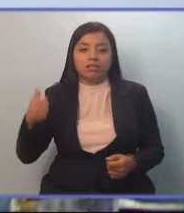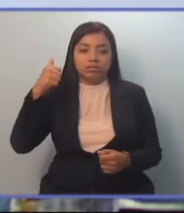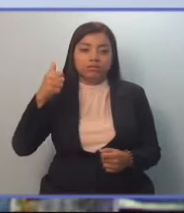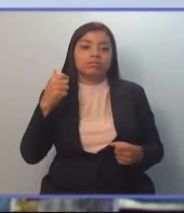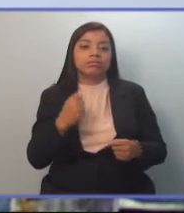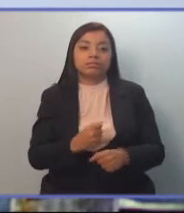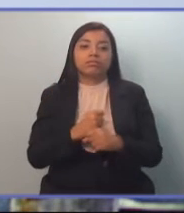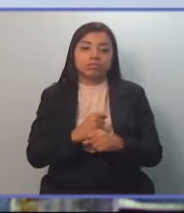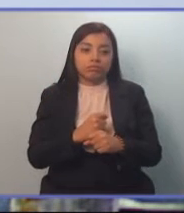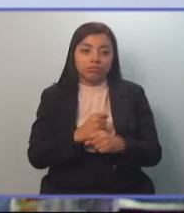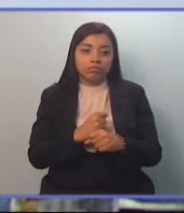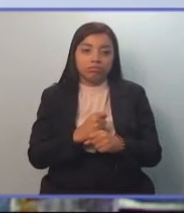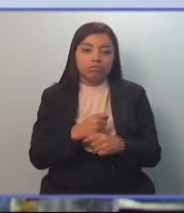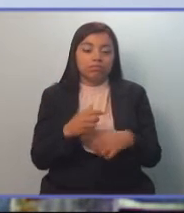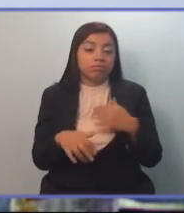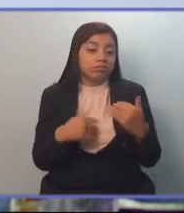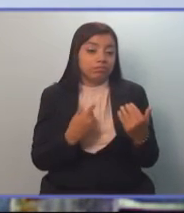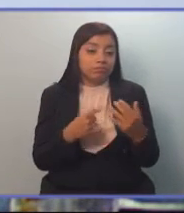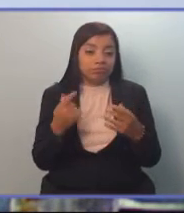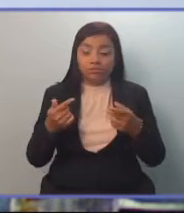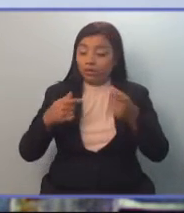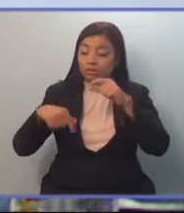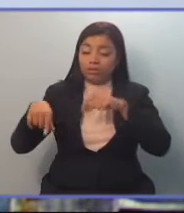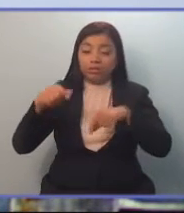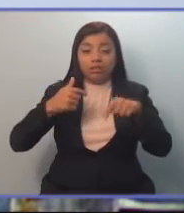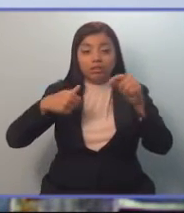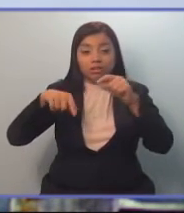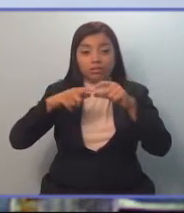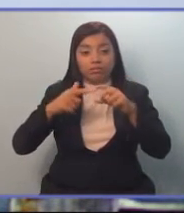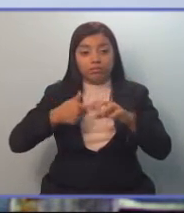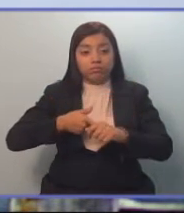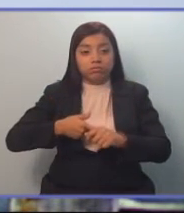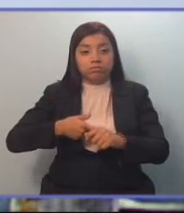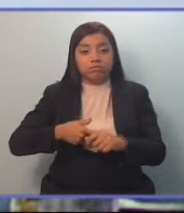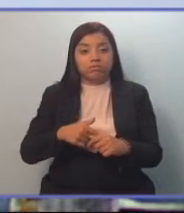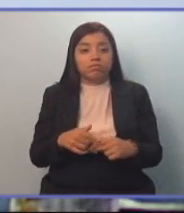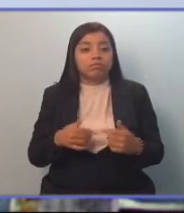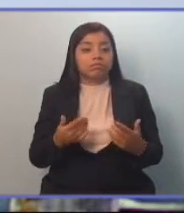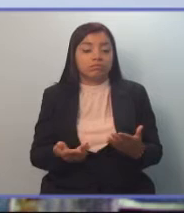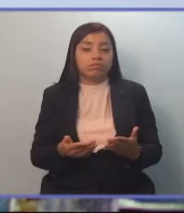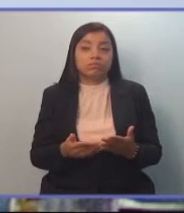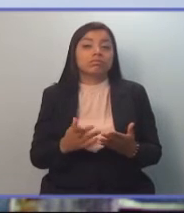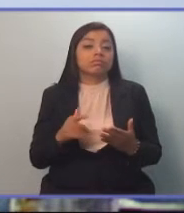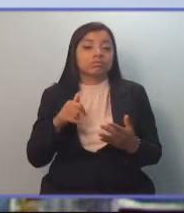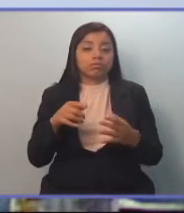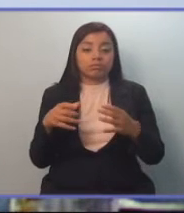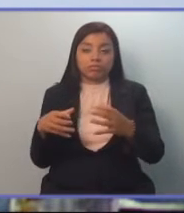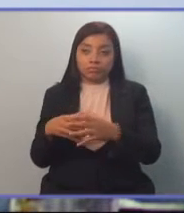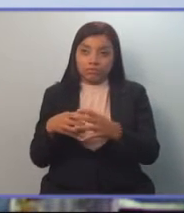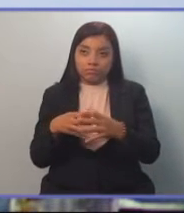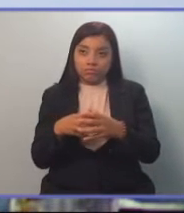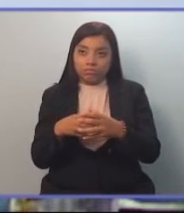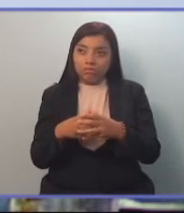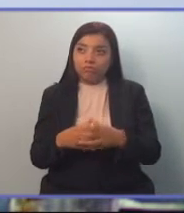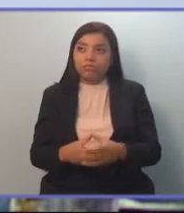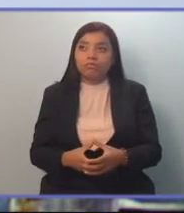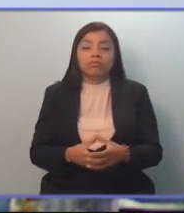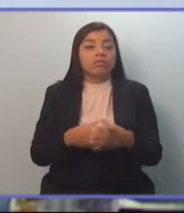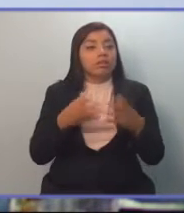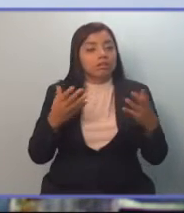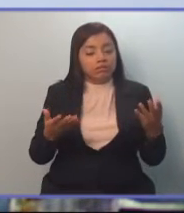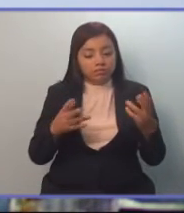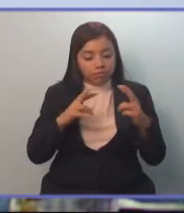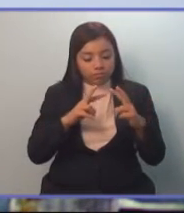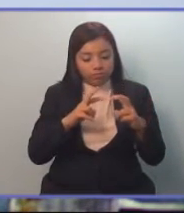garante del manejo de las sustancias químicas, combustibles y oxidantes reguladas para este sector. En este estudio